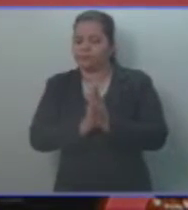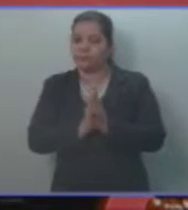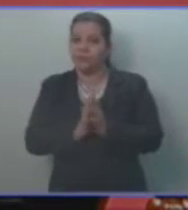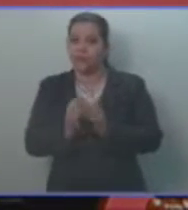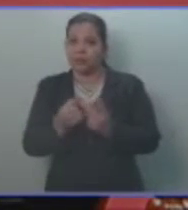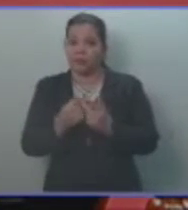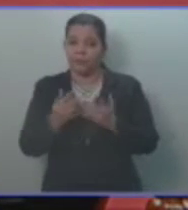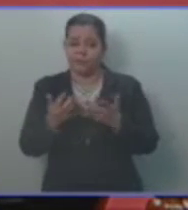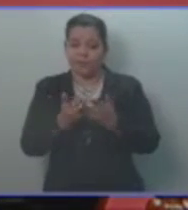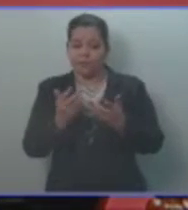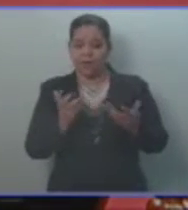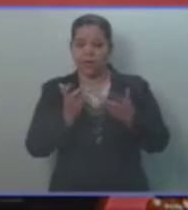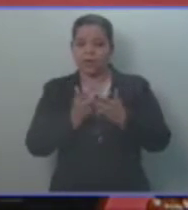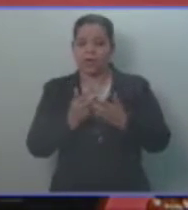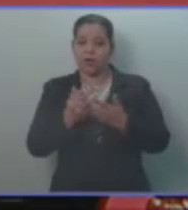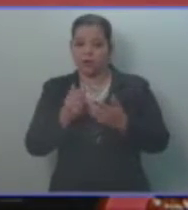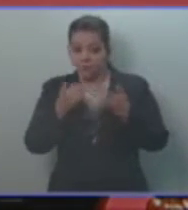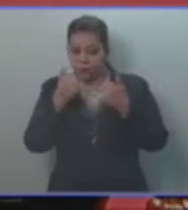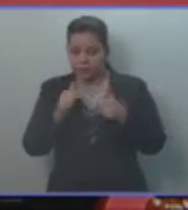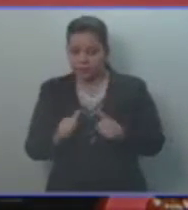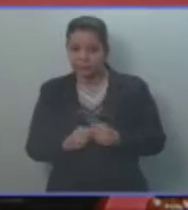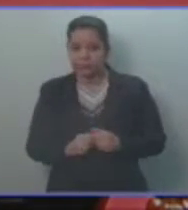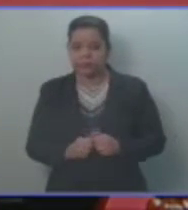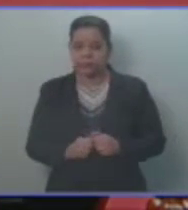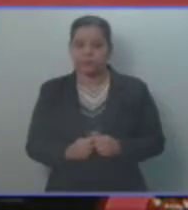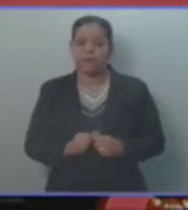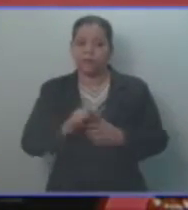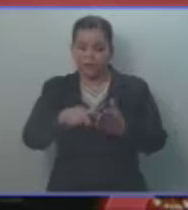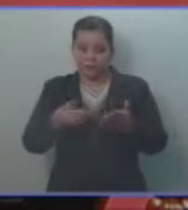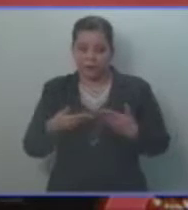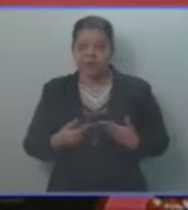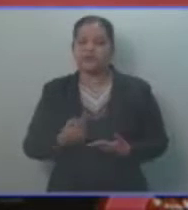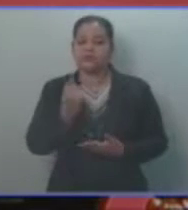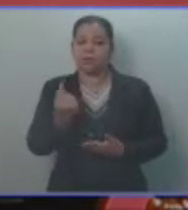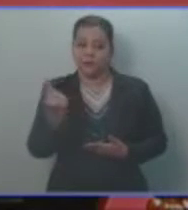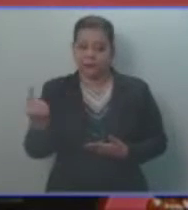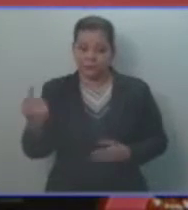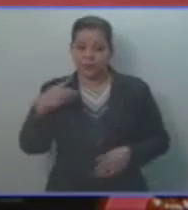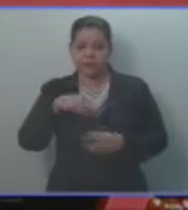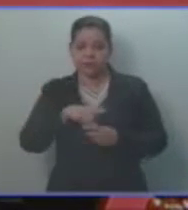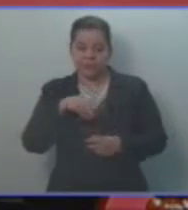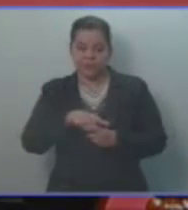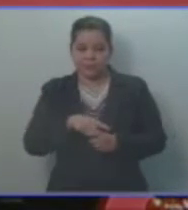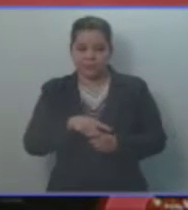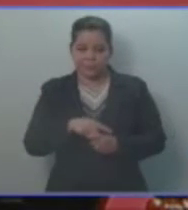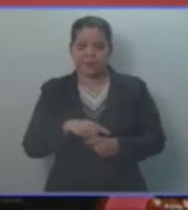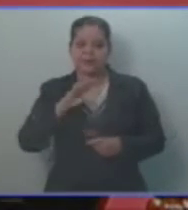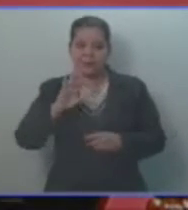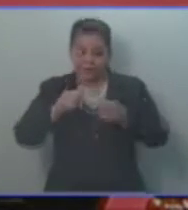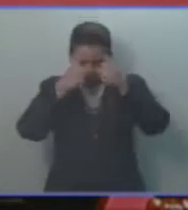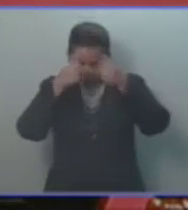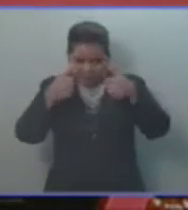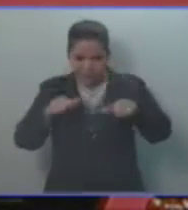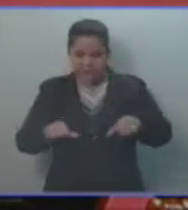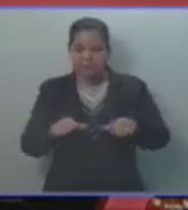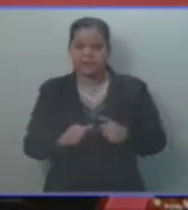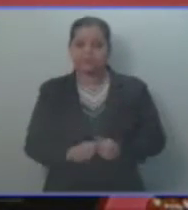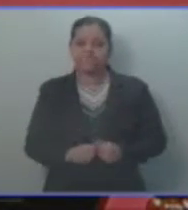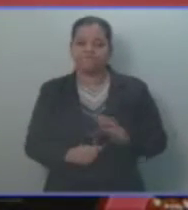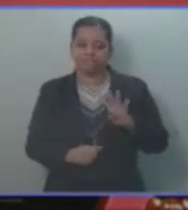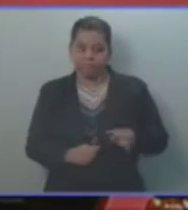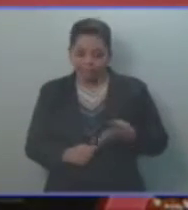cumplen con lo establecido por la Convención sobre los Derechos de las Personas con Discapacidad y su protocolo facultativo.